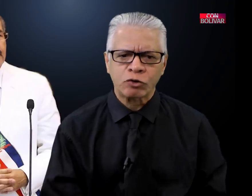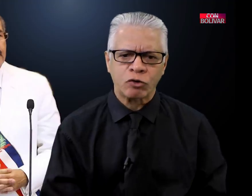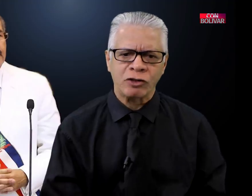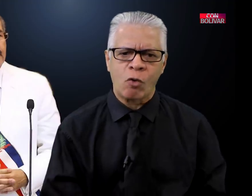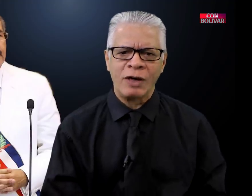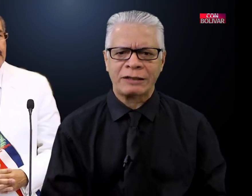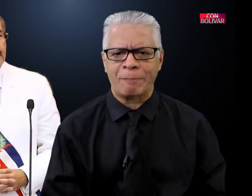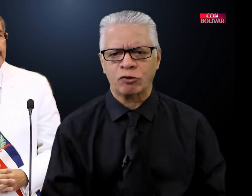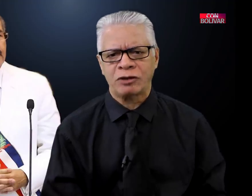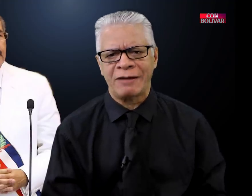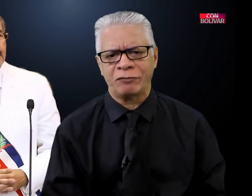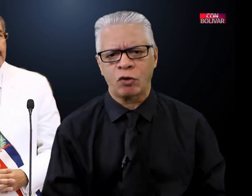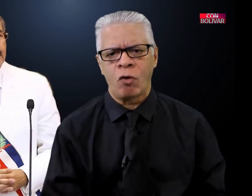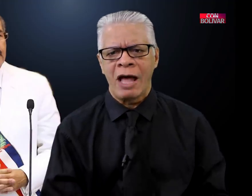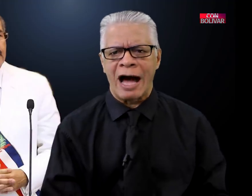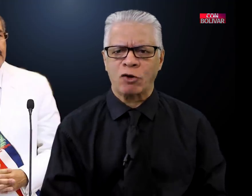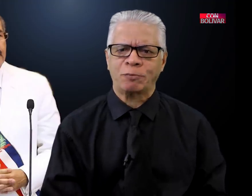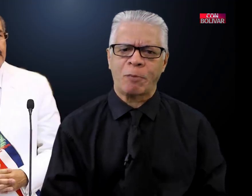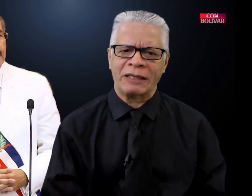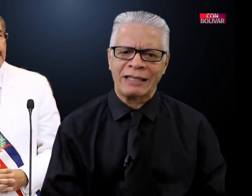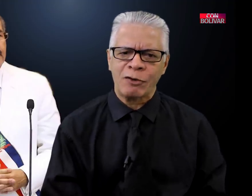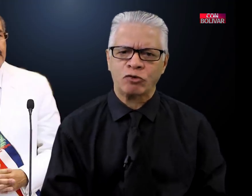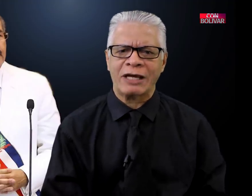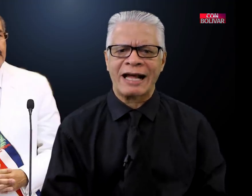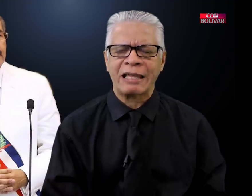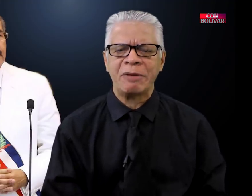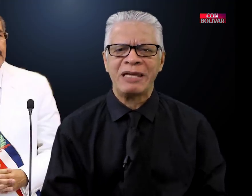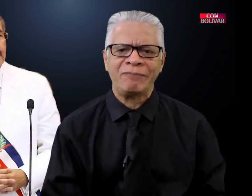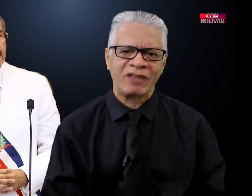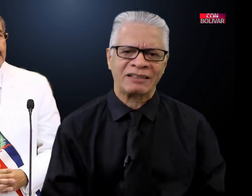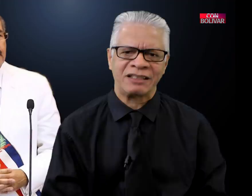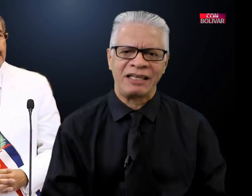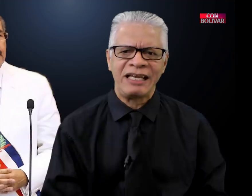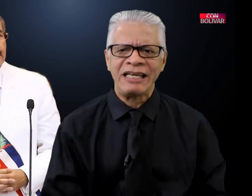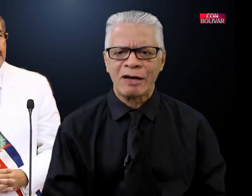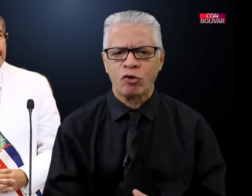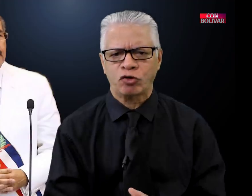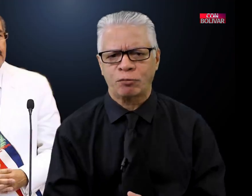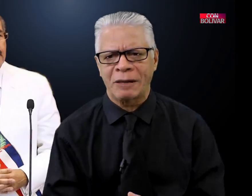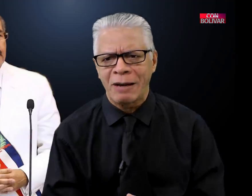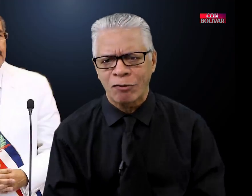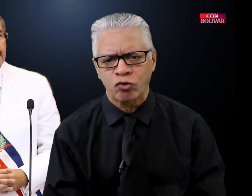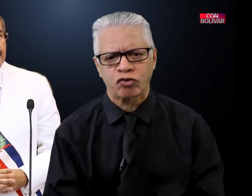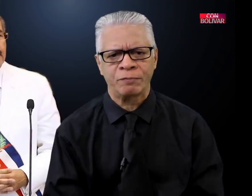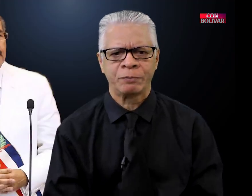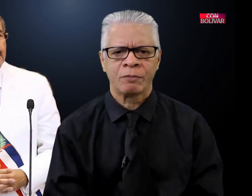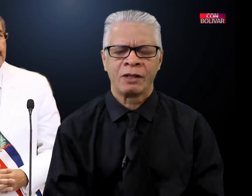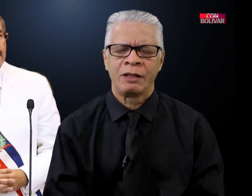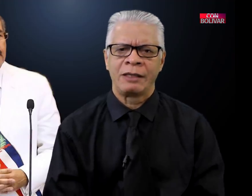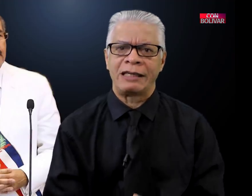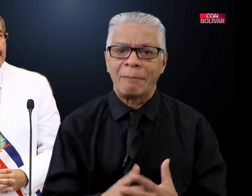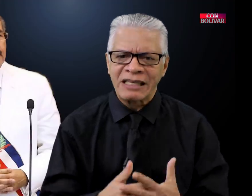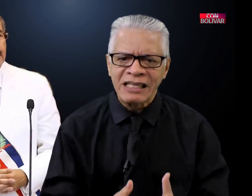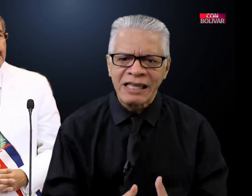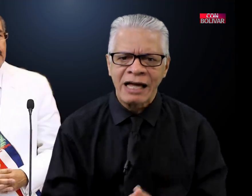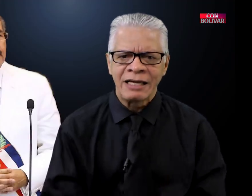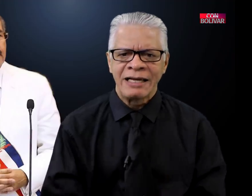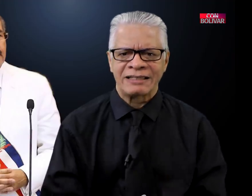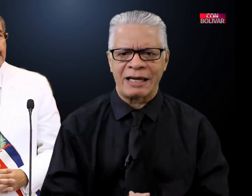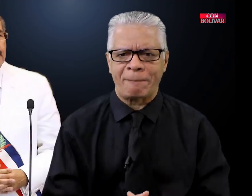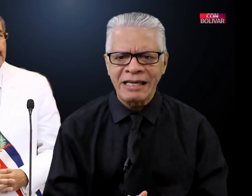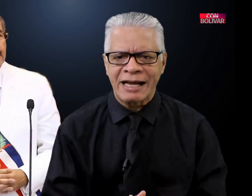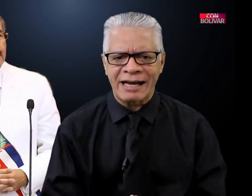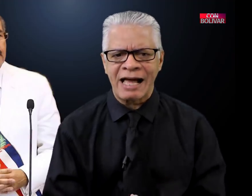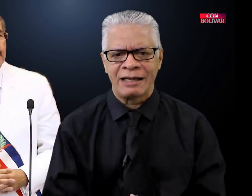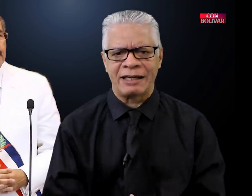y otro 50% a los propietarios de cada viviendas y negocios privados. La medida